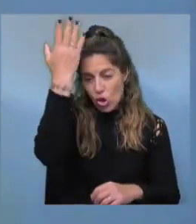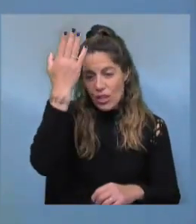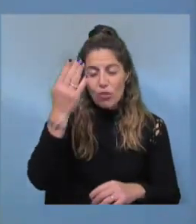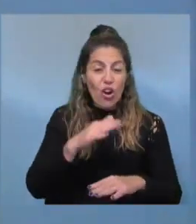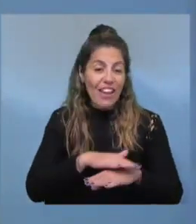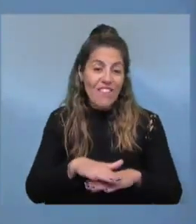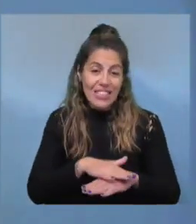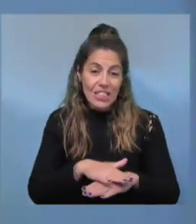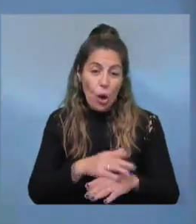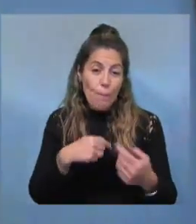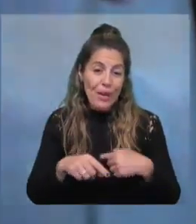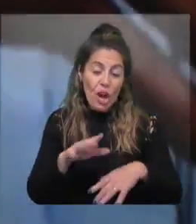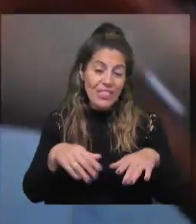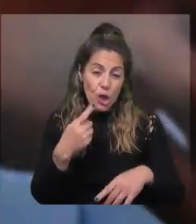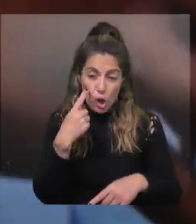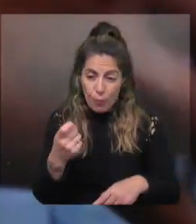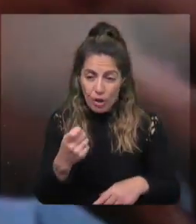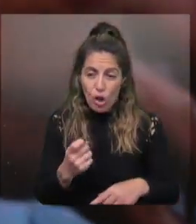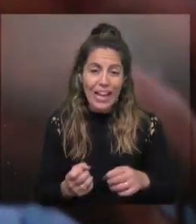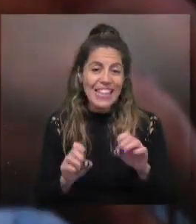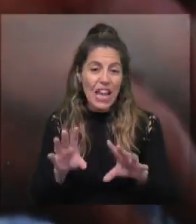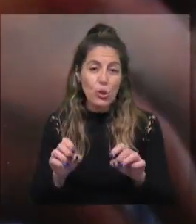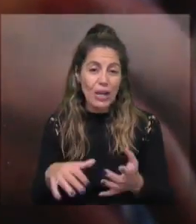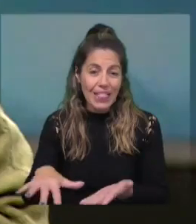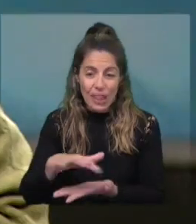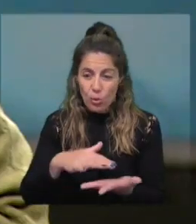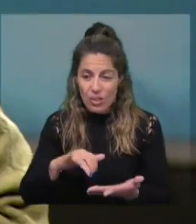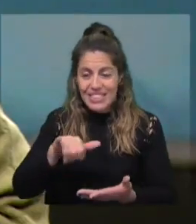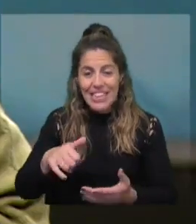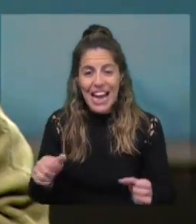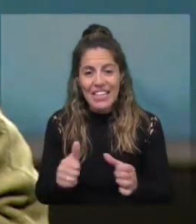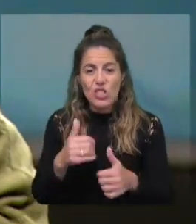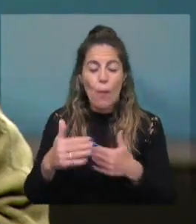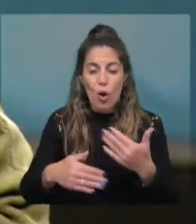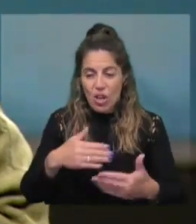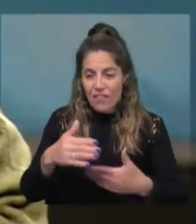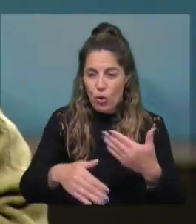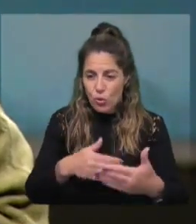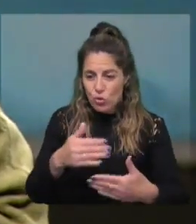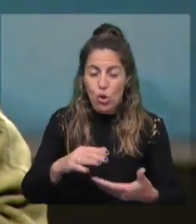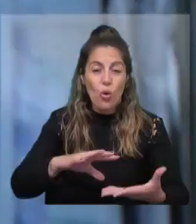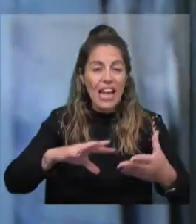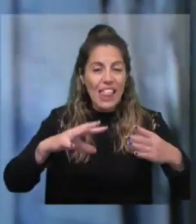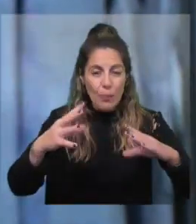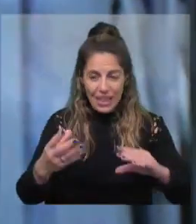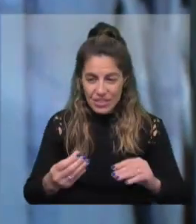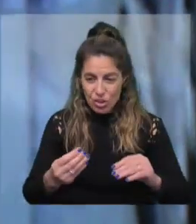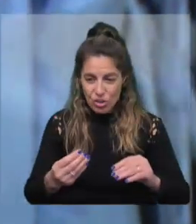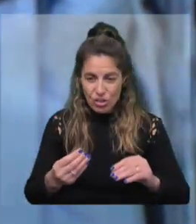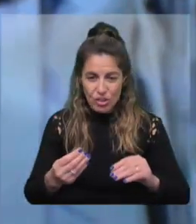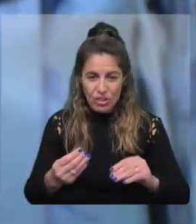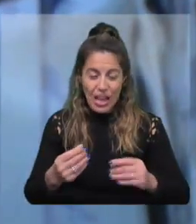es que lo que es nativo de una zona ya hizo, a través de milenios de evolución, una adaptación a lo que pueden ser